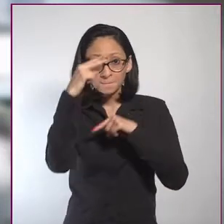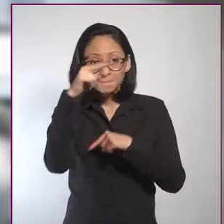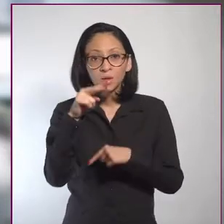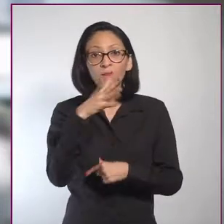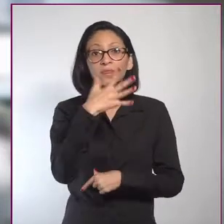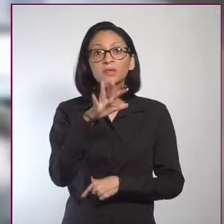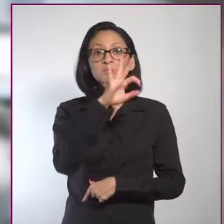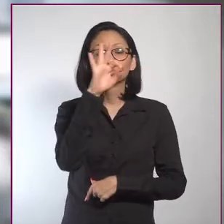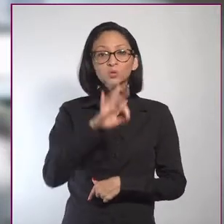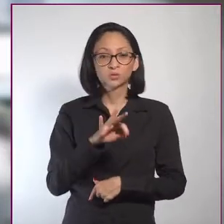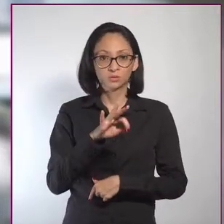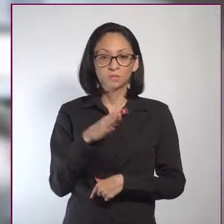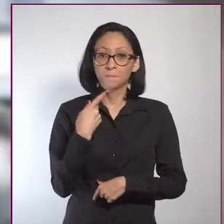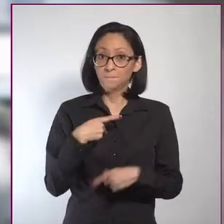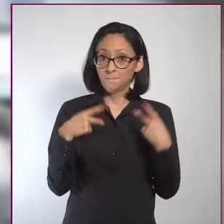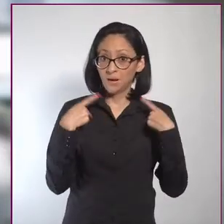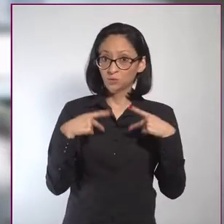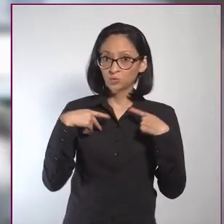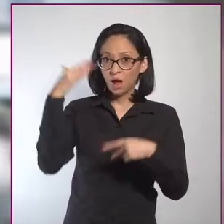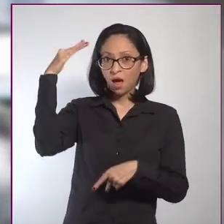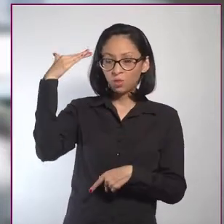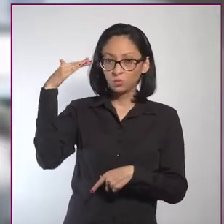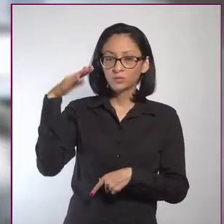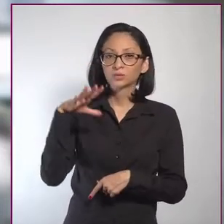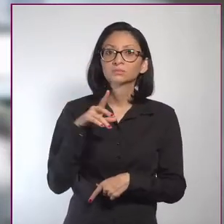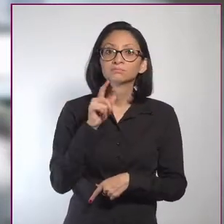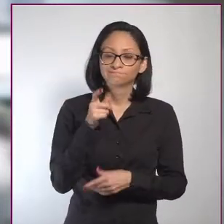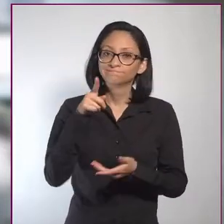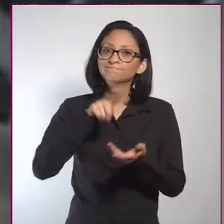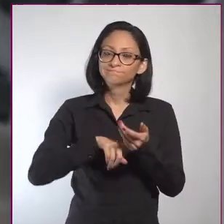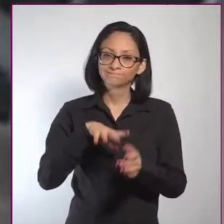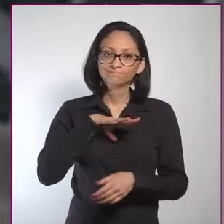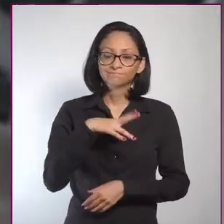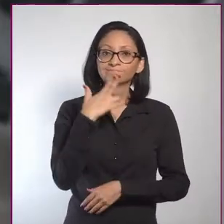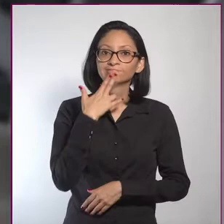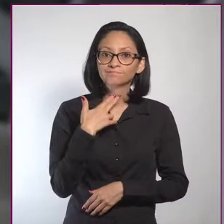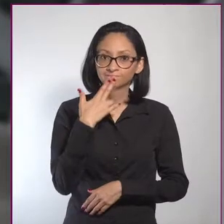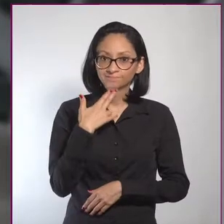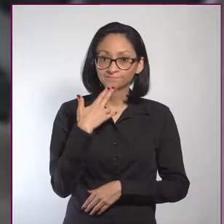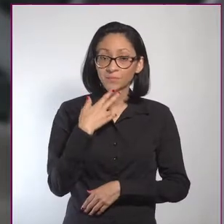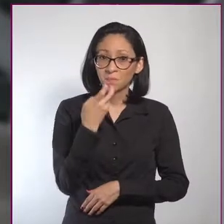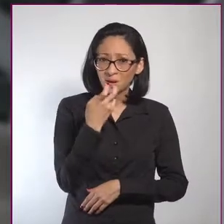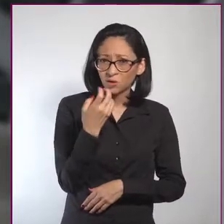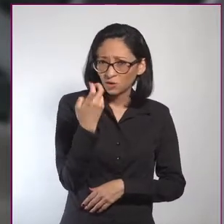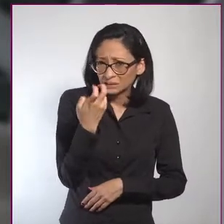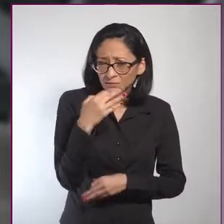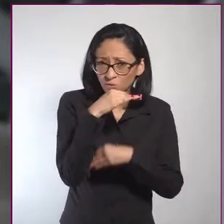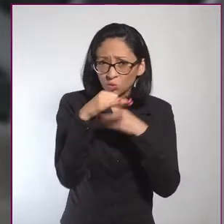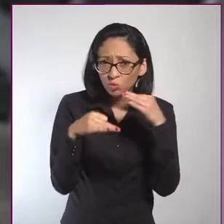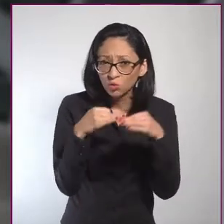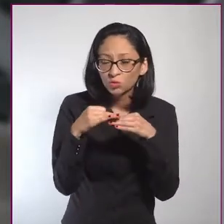viven con diabetes. Esto es más de 12 millones de personas. Pero eso no es todo. Lo más